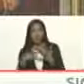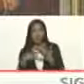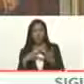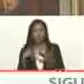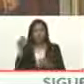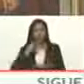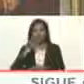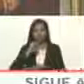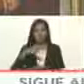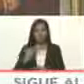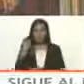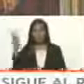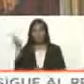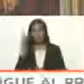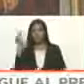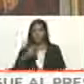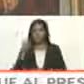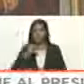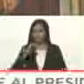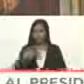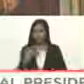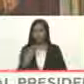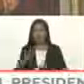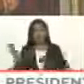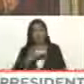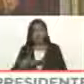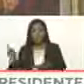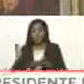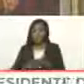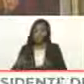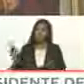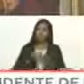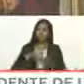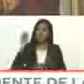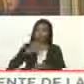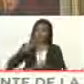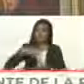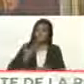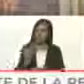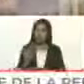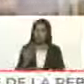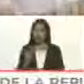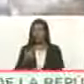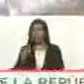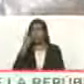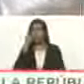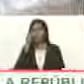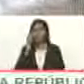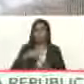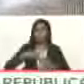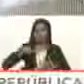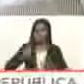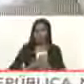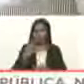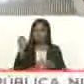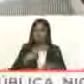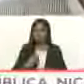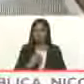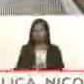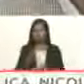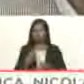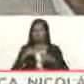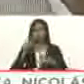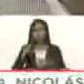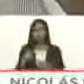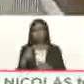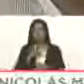sí se puede, Venezuela, lo digo una y mil veces. Yo soy un hombre de voluntad, pero también soy un